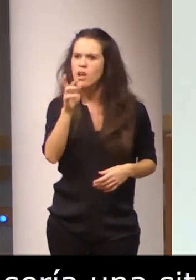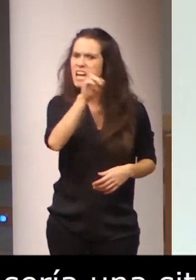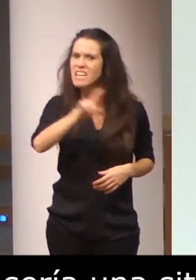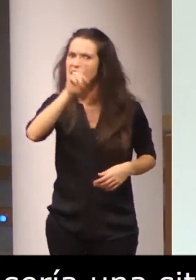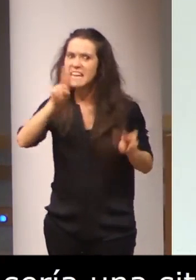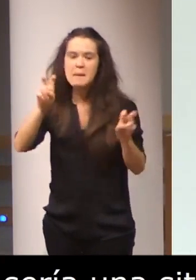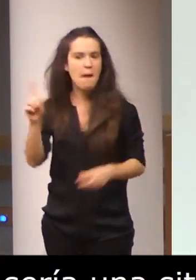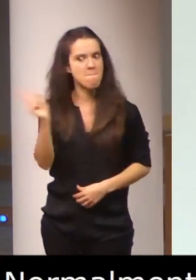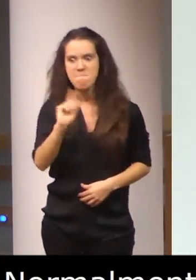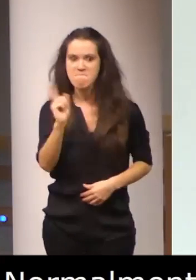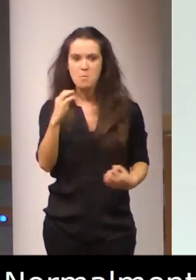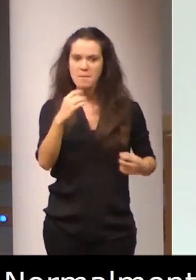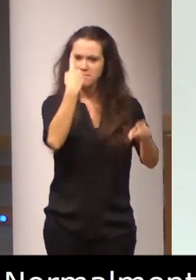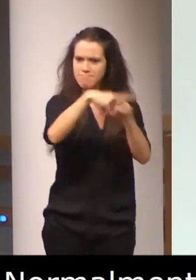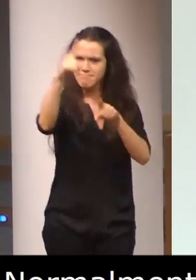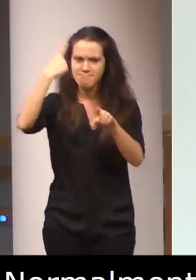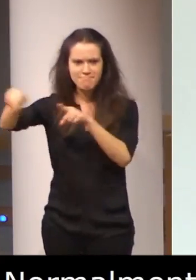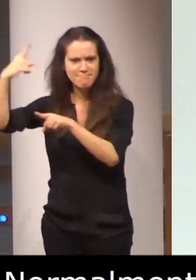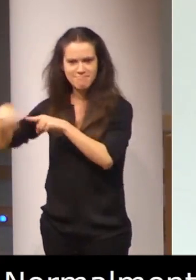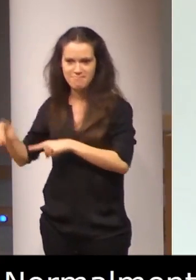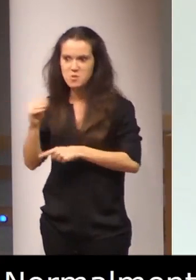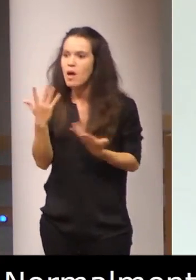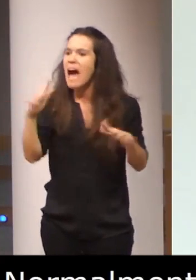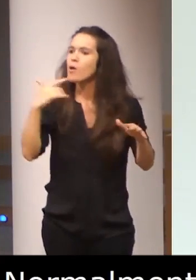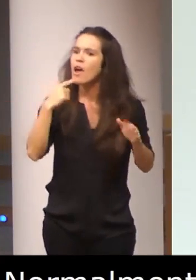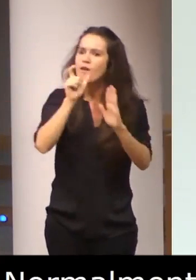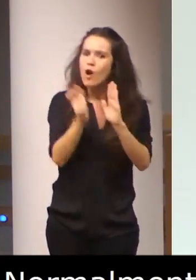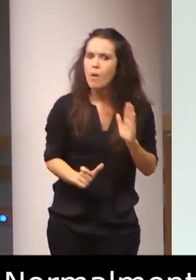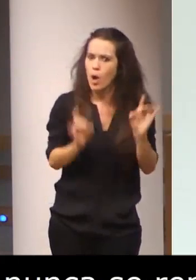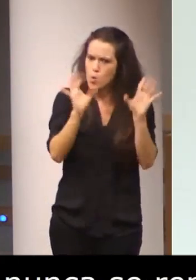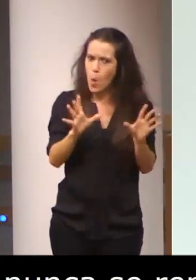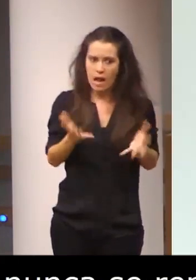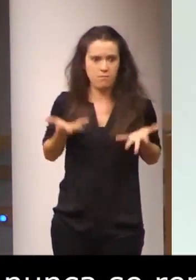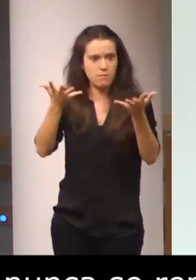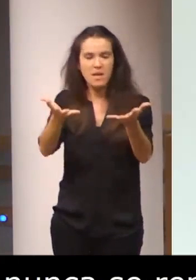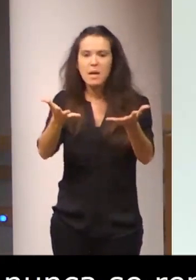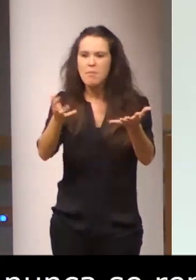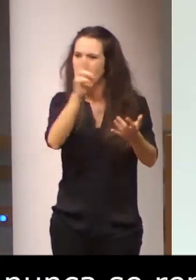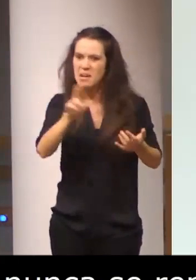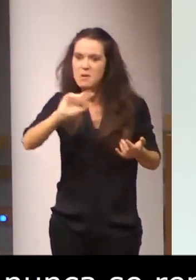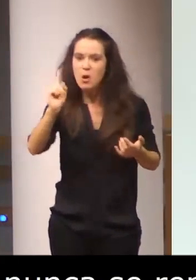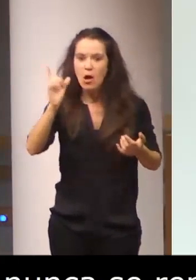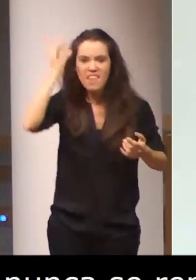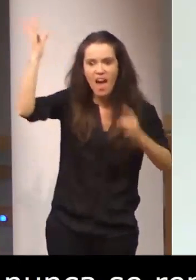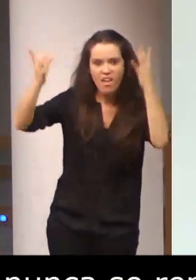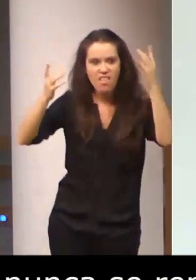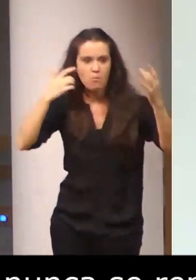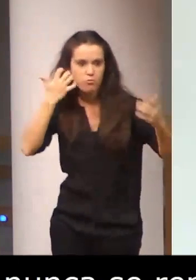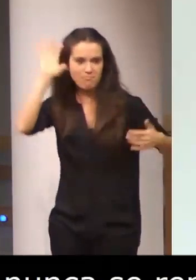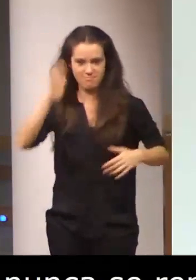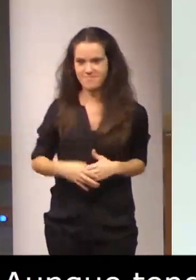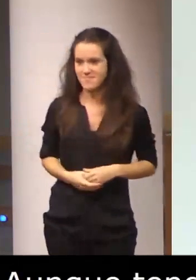temas en los vídeos. Aunque tengamos el mismo vocabulario, nunca se repiten. Disculpe, ¿puede hablar?